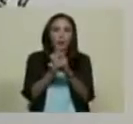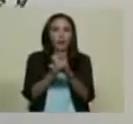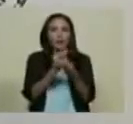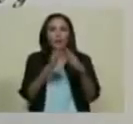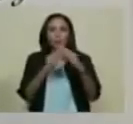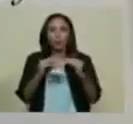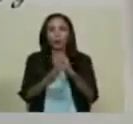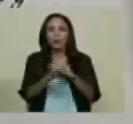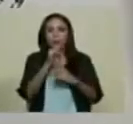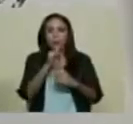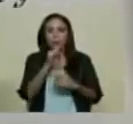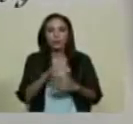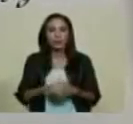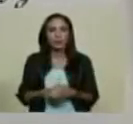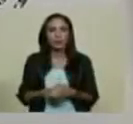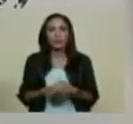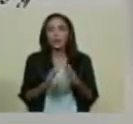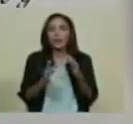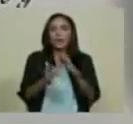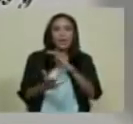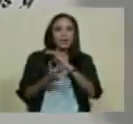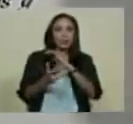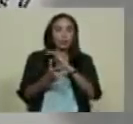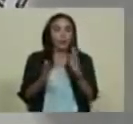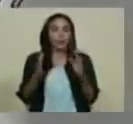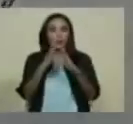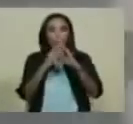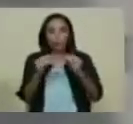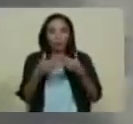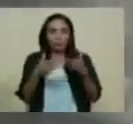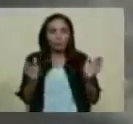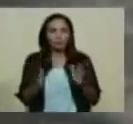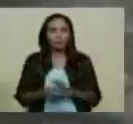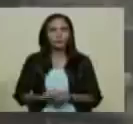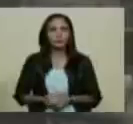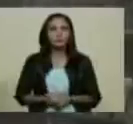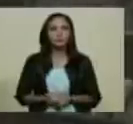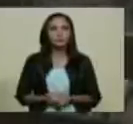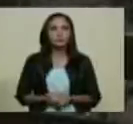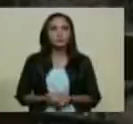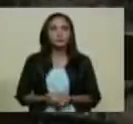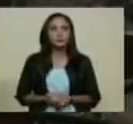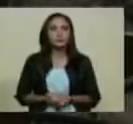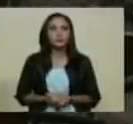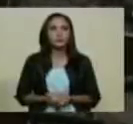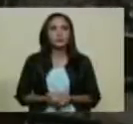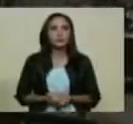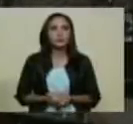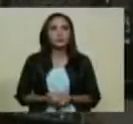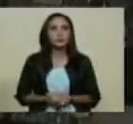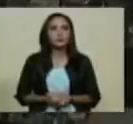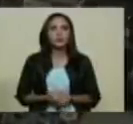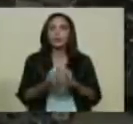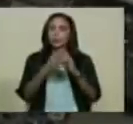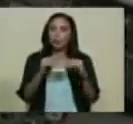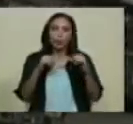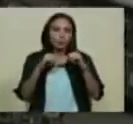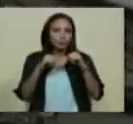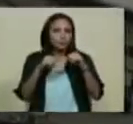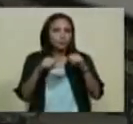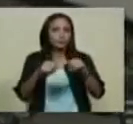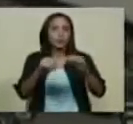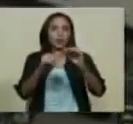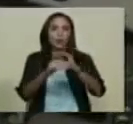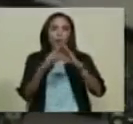aplicaciones informáticas, en tecnología libre y estándares abiertos. Presidente, usted le ha dado continuidad a lo